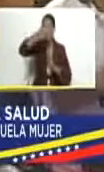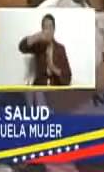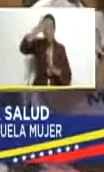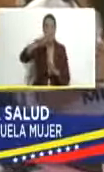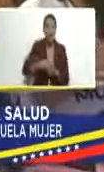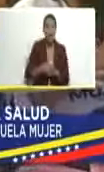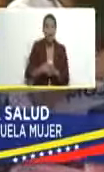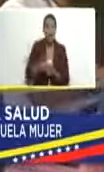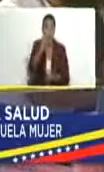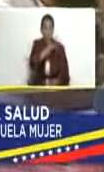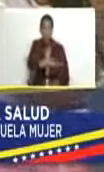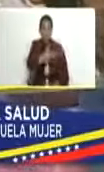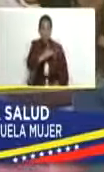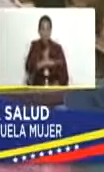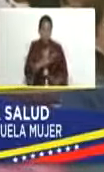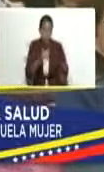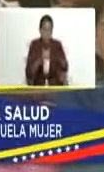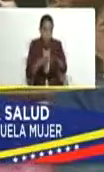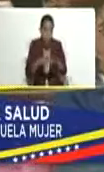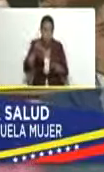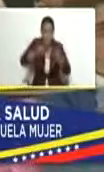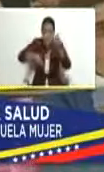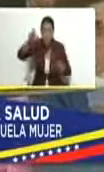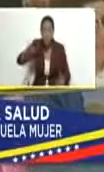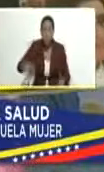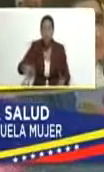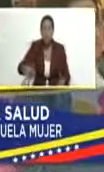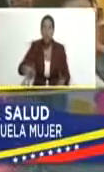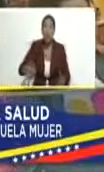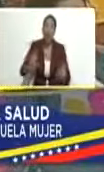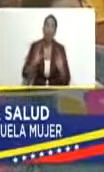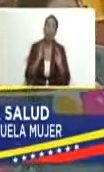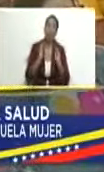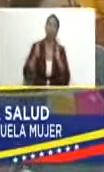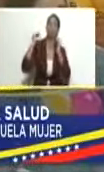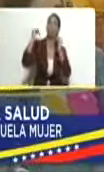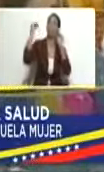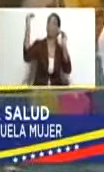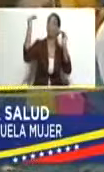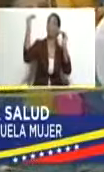Va a ser, como se dice por ahí, otro nivel.